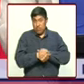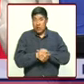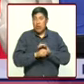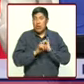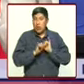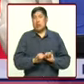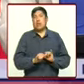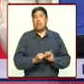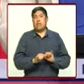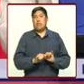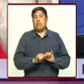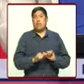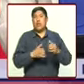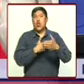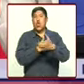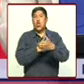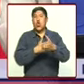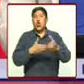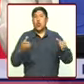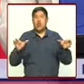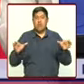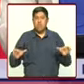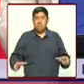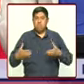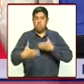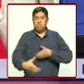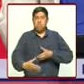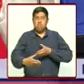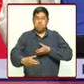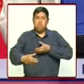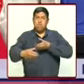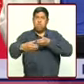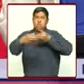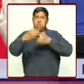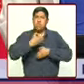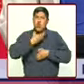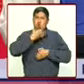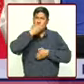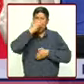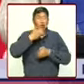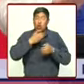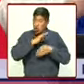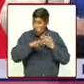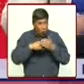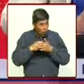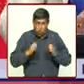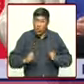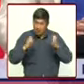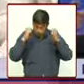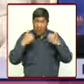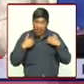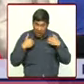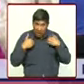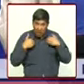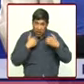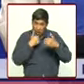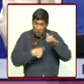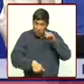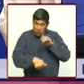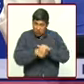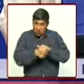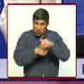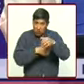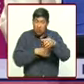refugio en los cuartos antibombas que tienen todos los edificios. A ver, ¿casi todos los edificios o todos tienen algún